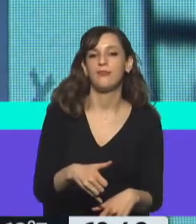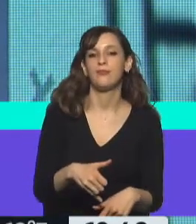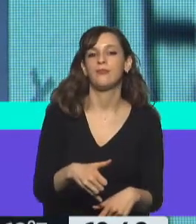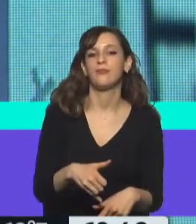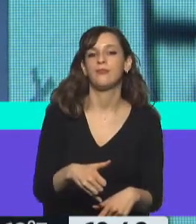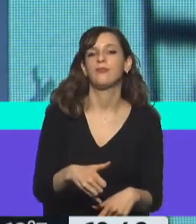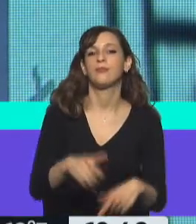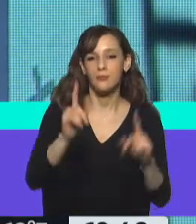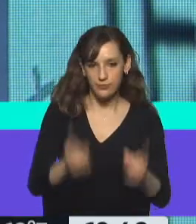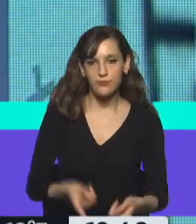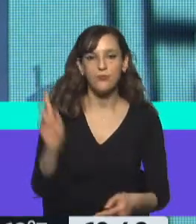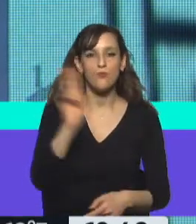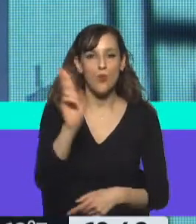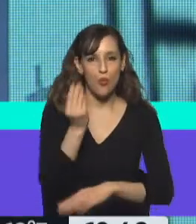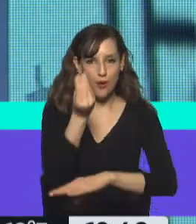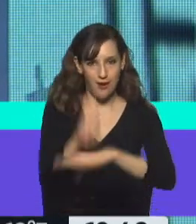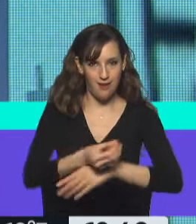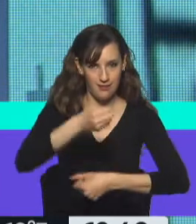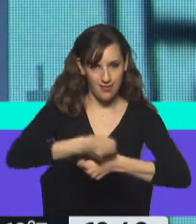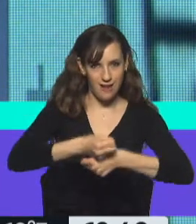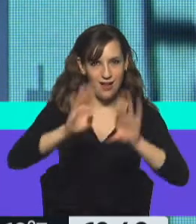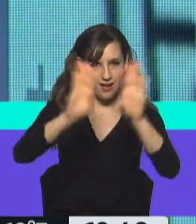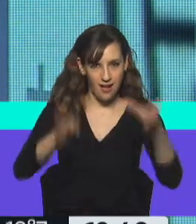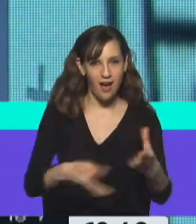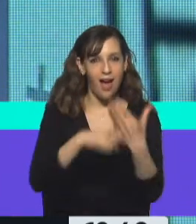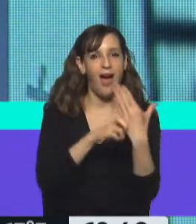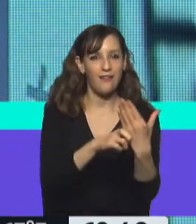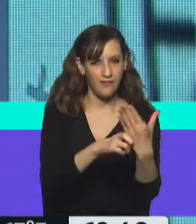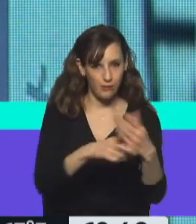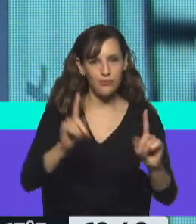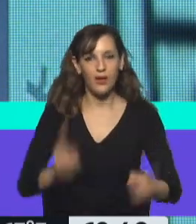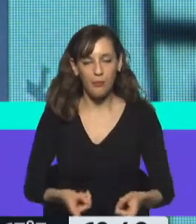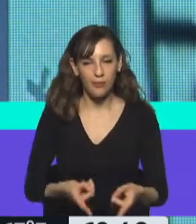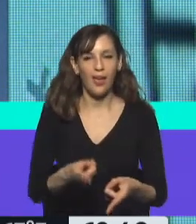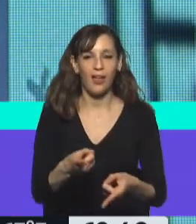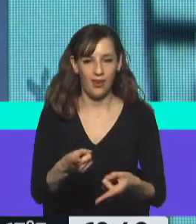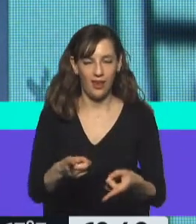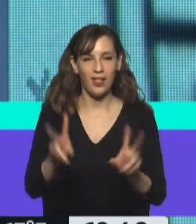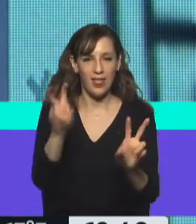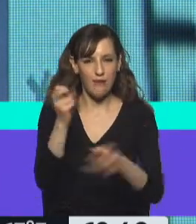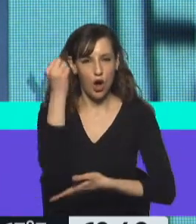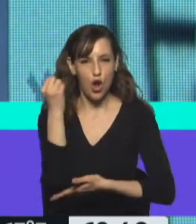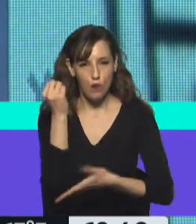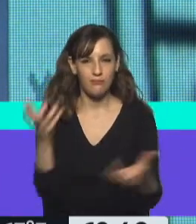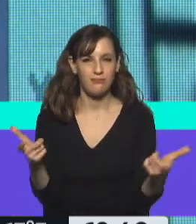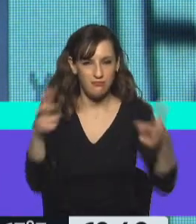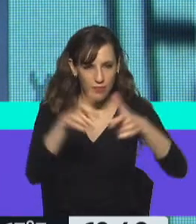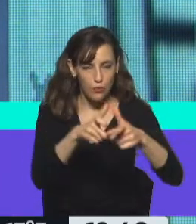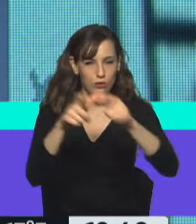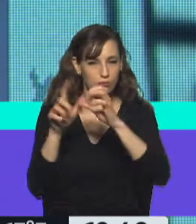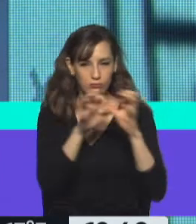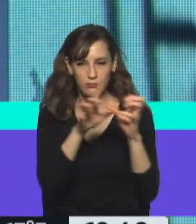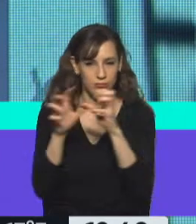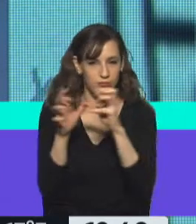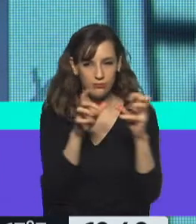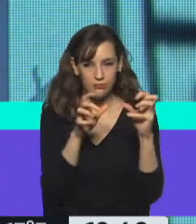al titular de la afip participan los ministros de las áreas económicas con lo cual es muy probable que hoy se conversé de este tema y una vez que se conversa